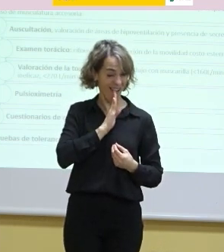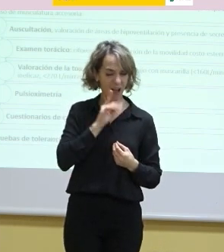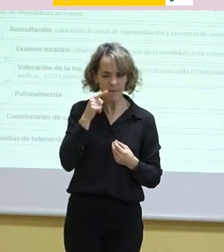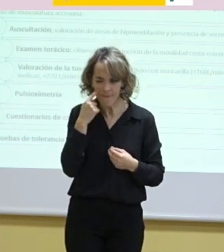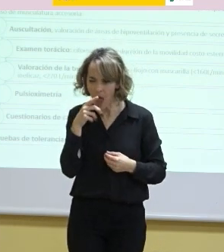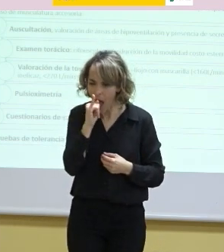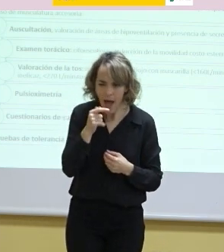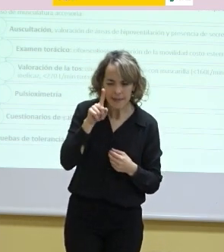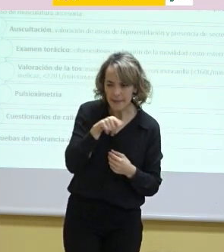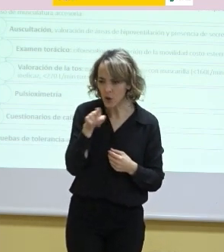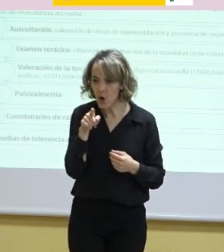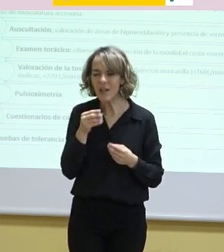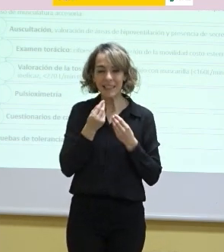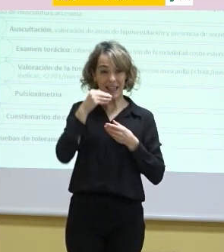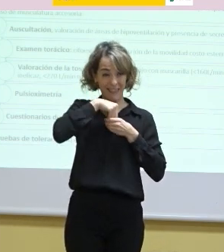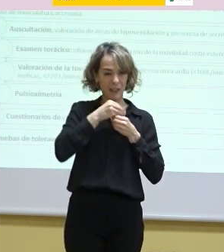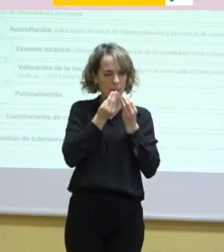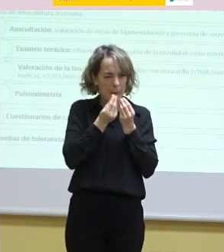si sigue habiendo o no secreciones.